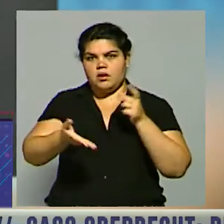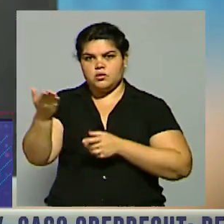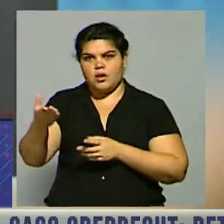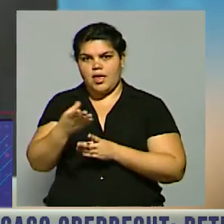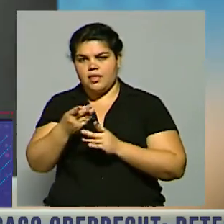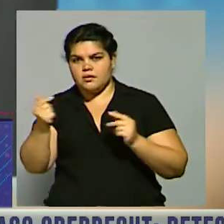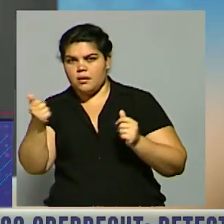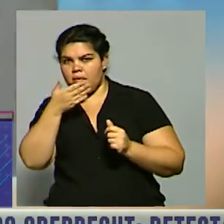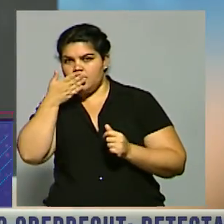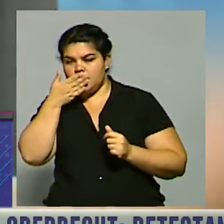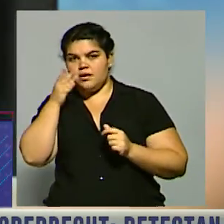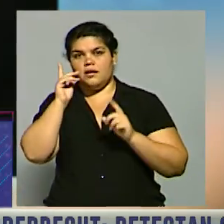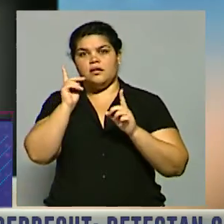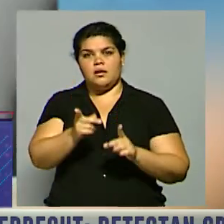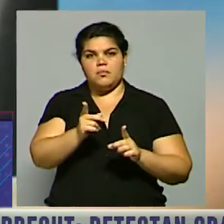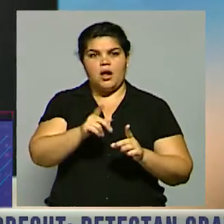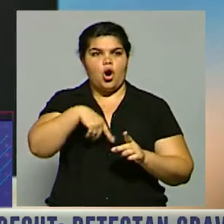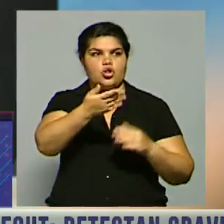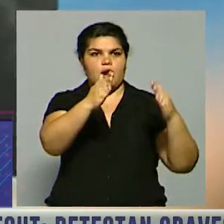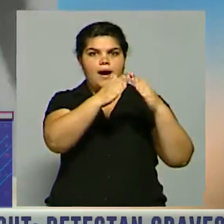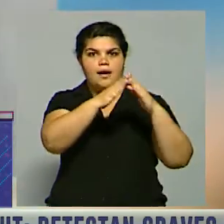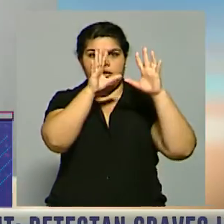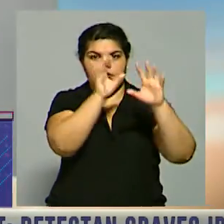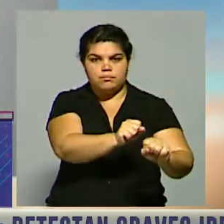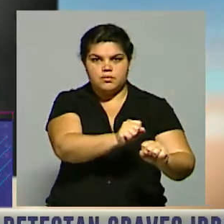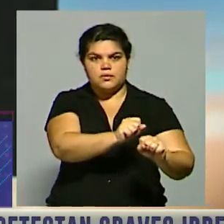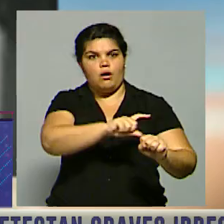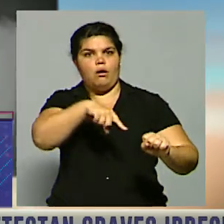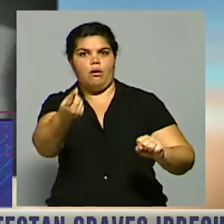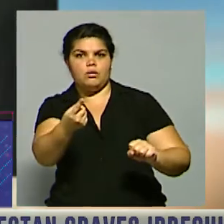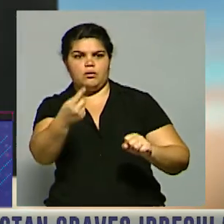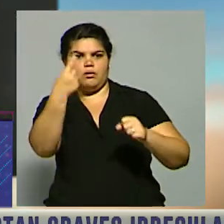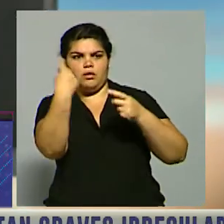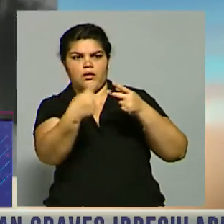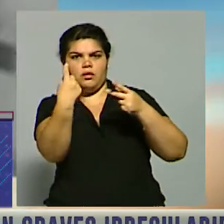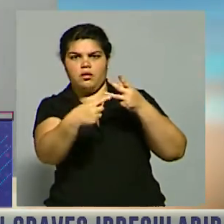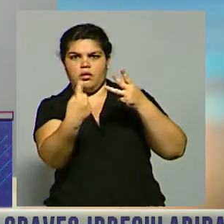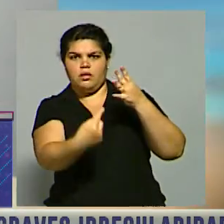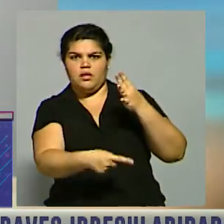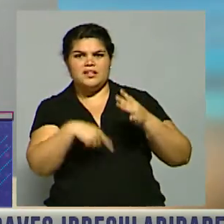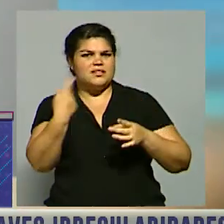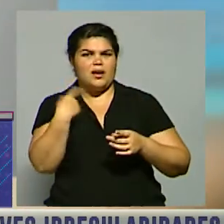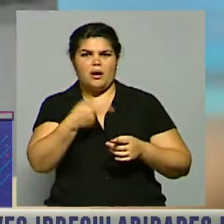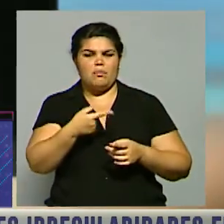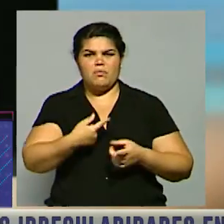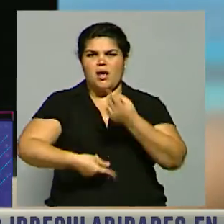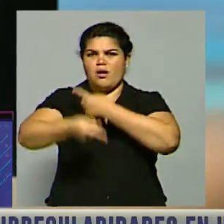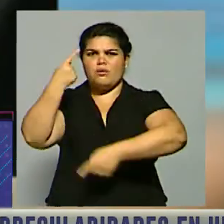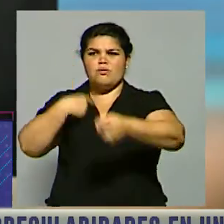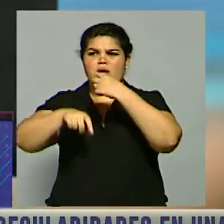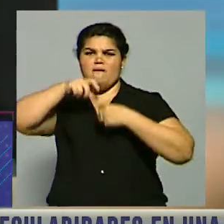con una propiedad, y el que no se quedó con una propiedad se quedó con una historia que avergüenza y